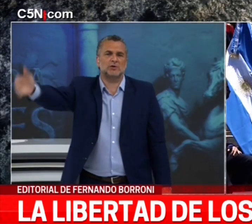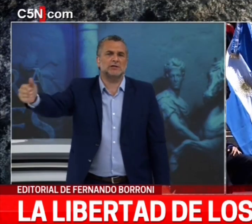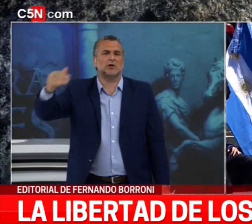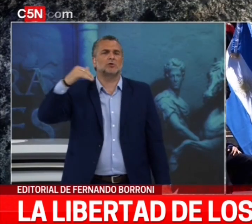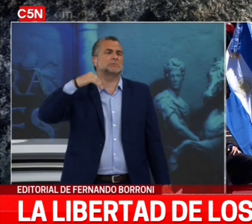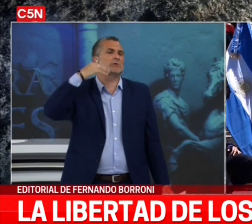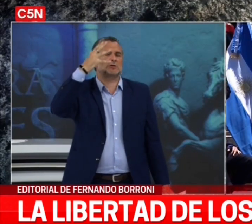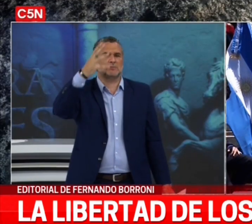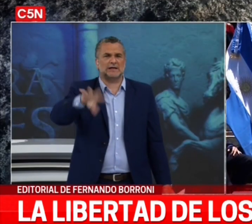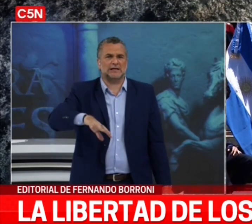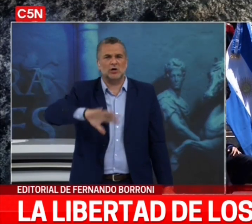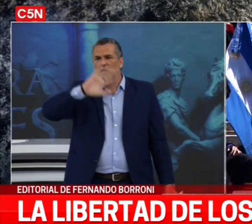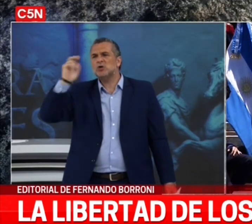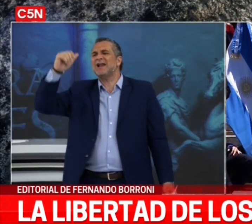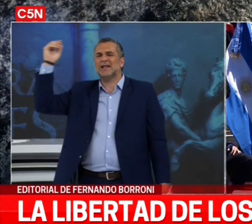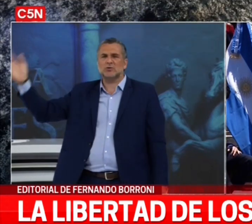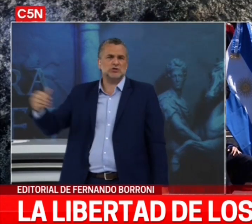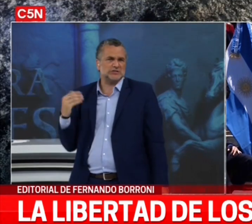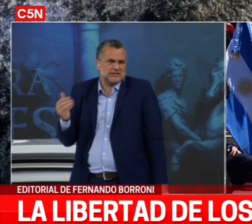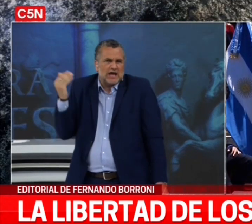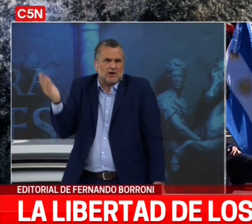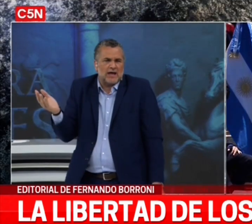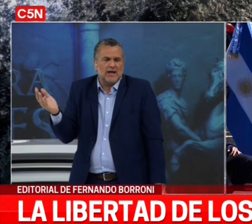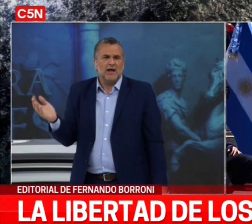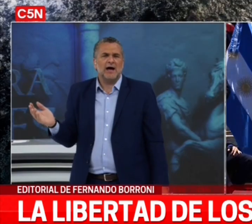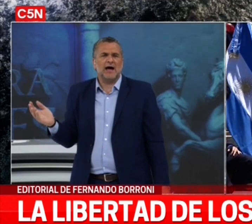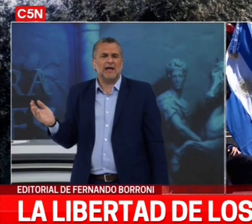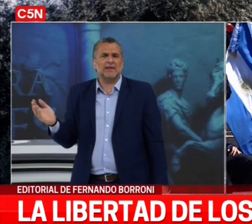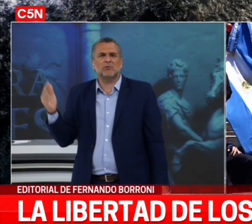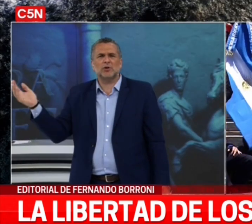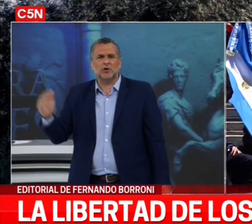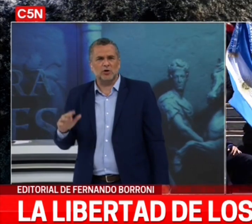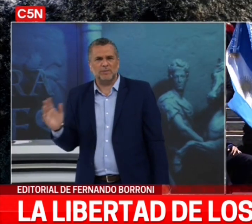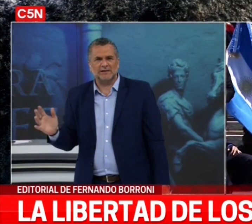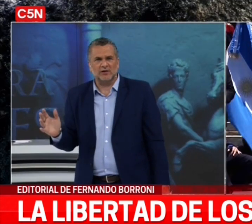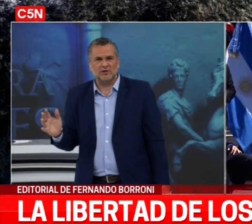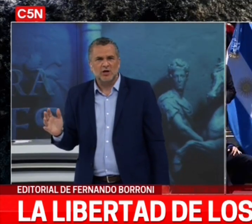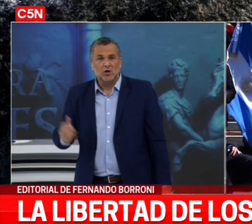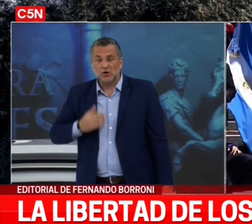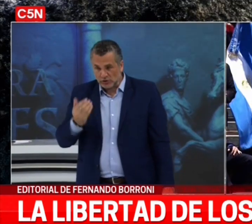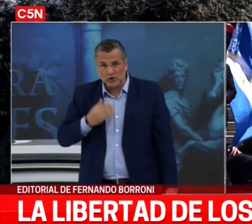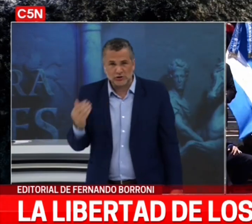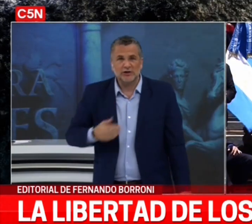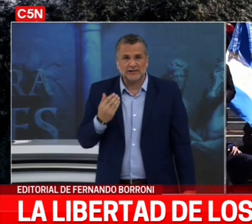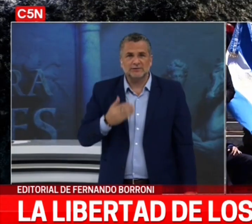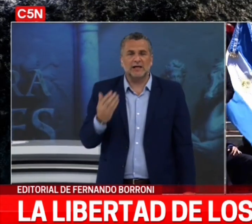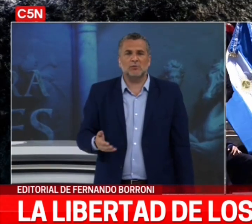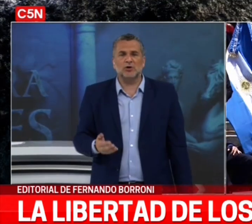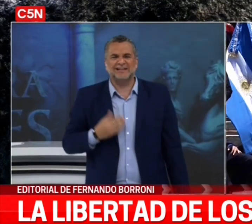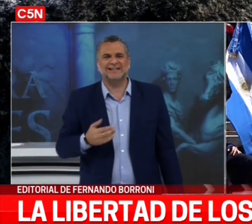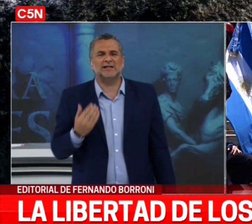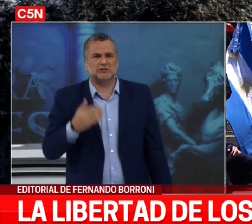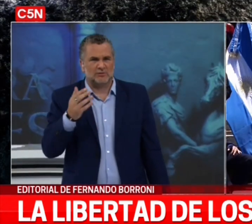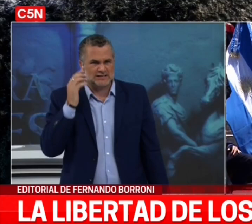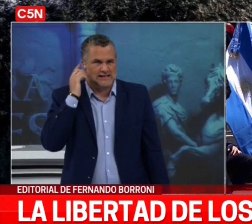espacio político con un movimiento piquetero no es la discusión si se está eh eh De acuerdo o no con los planteos lo que todos y todas tenemos est de